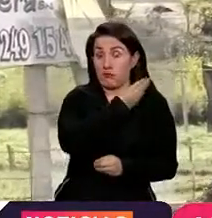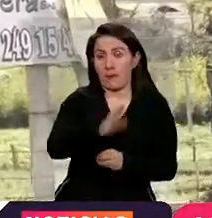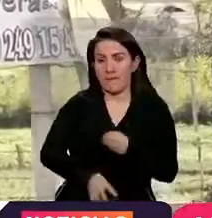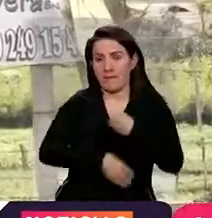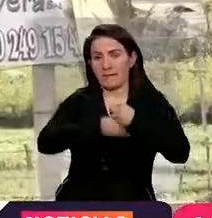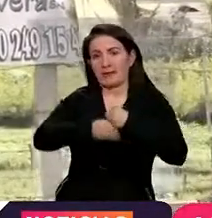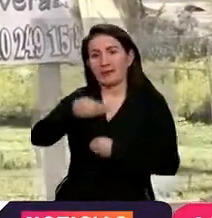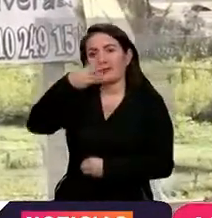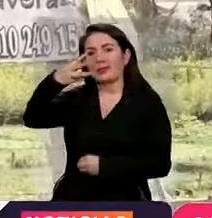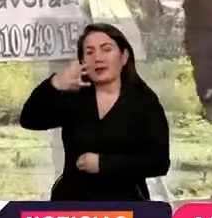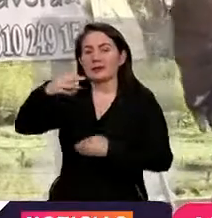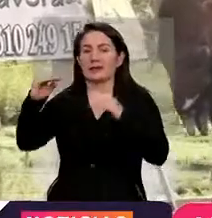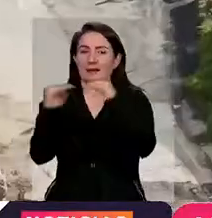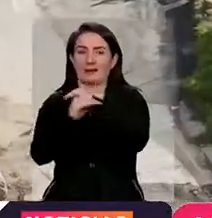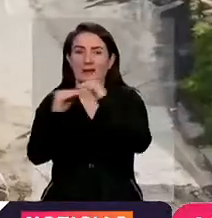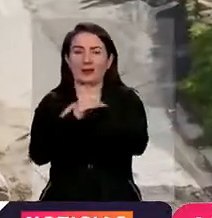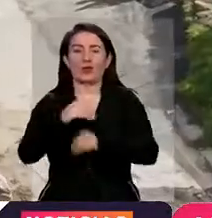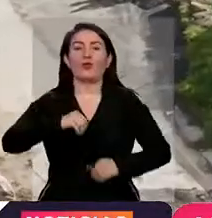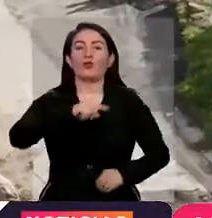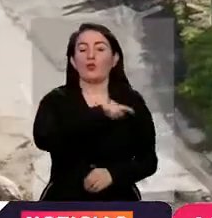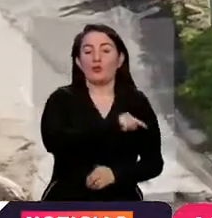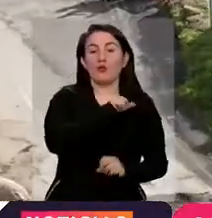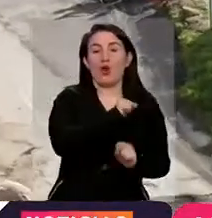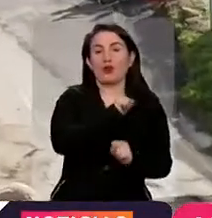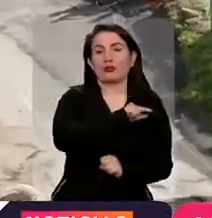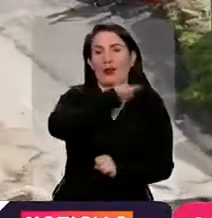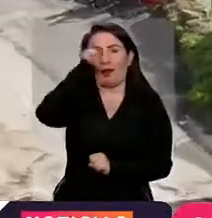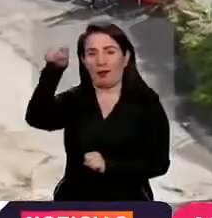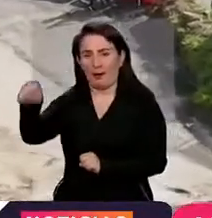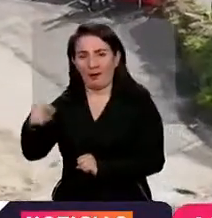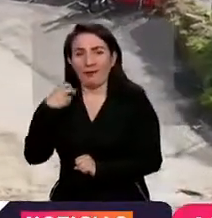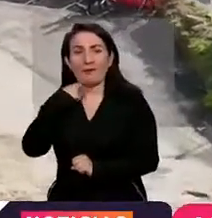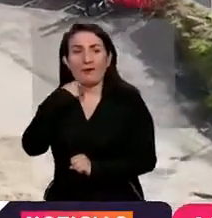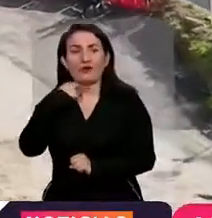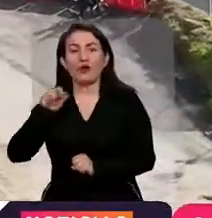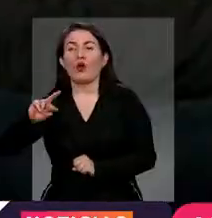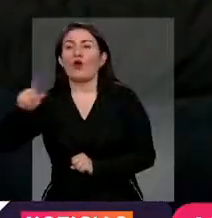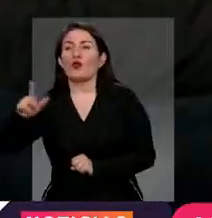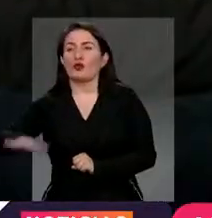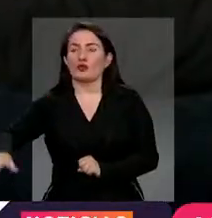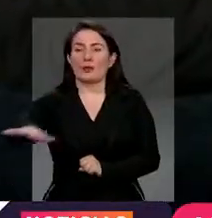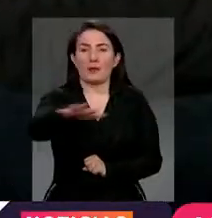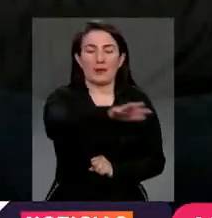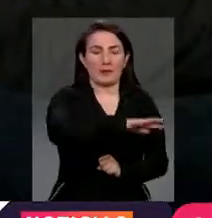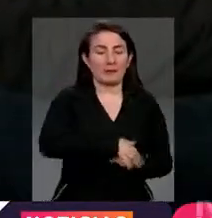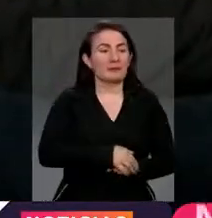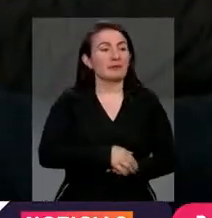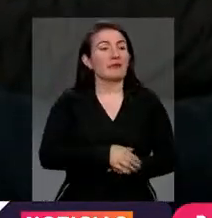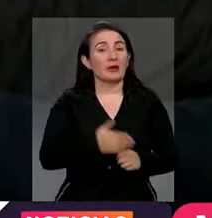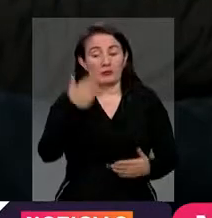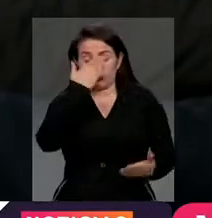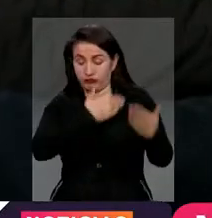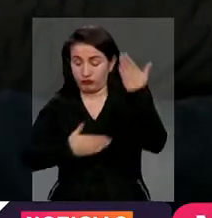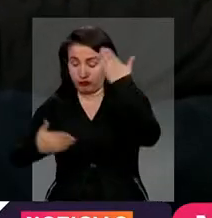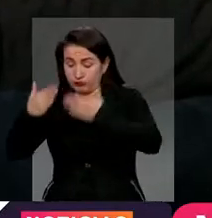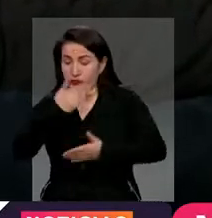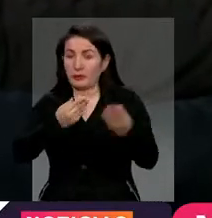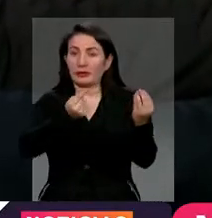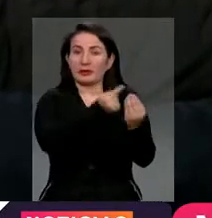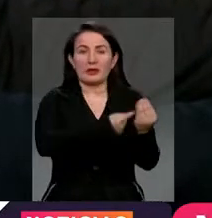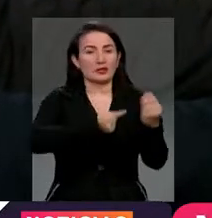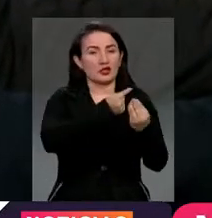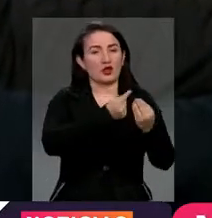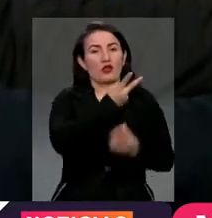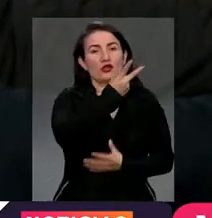tercer carril de la vía Bogotá-Girardot, pero también esperan intervenir otros corredores. Para los estudios y diseños de la doble calzada